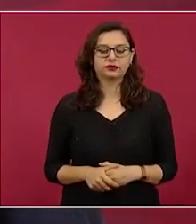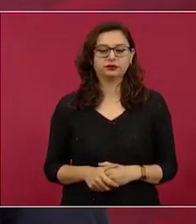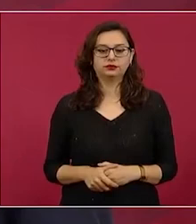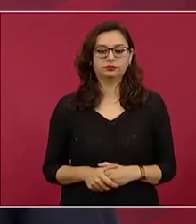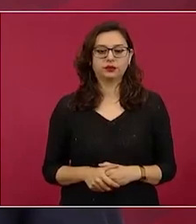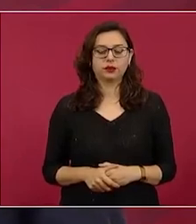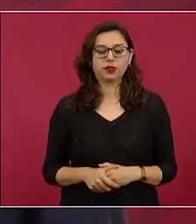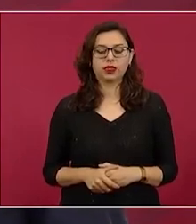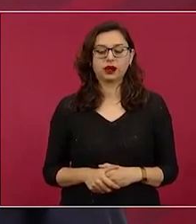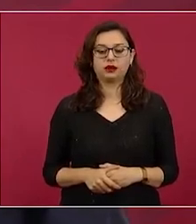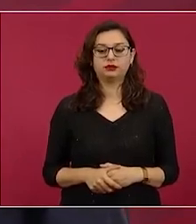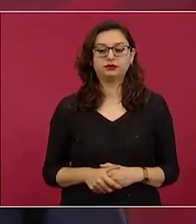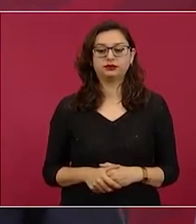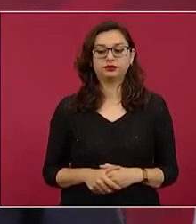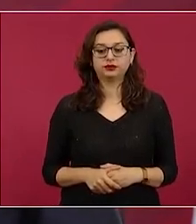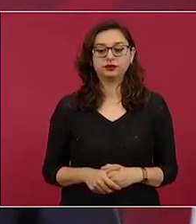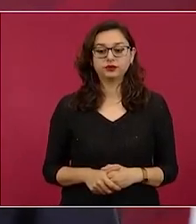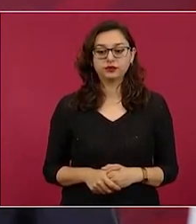No está